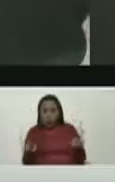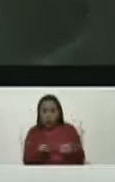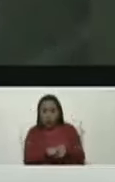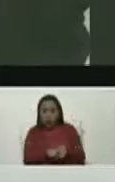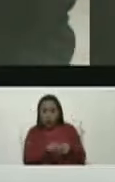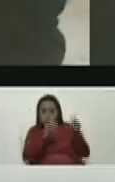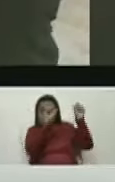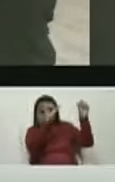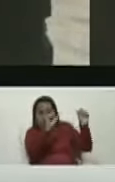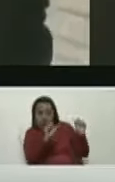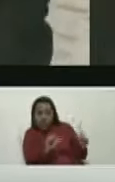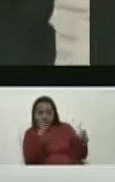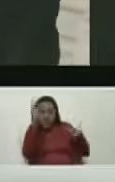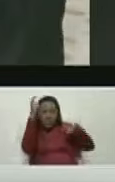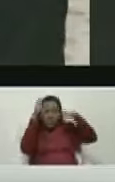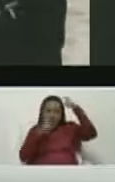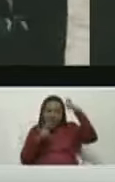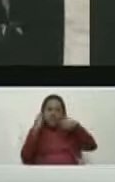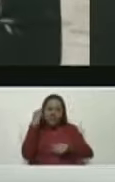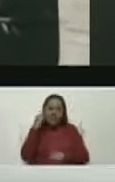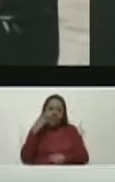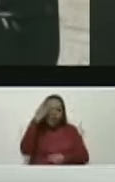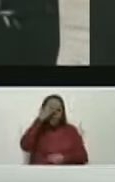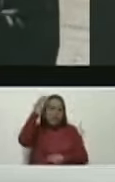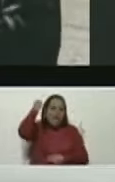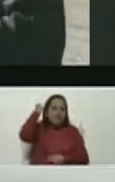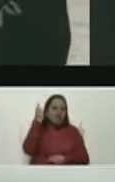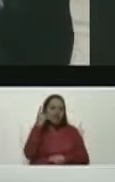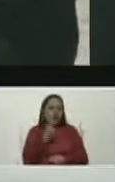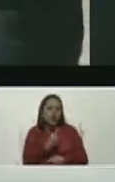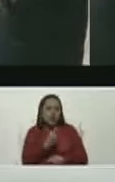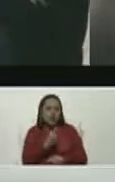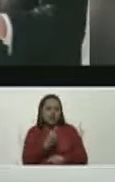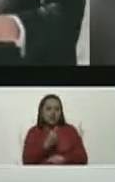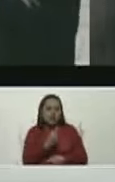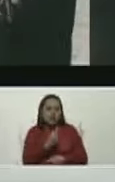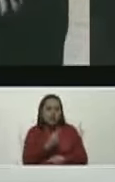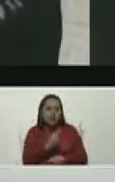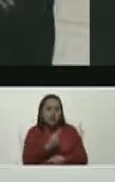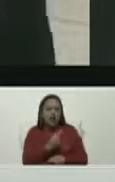retratos de Chávez, Bolívar, Miranda, Sucre? ¿Se acuerdan?